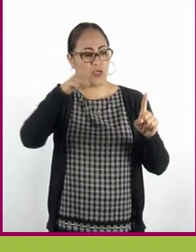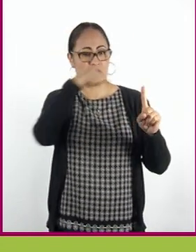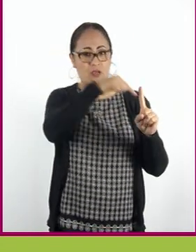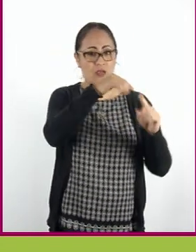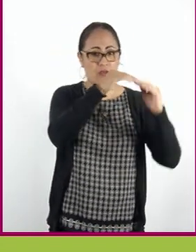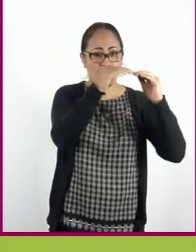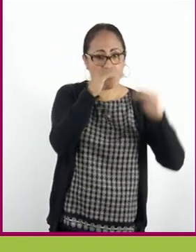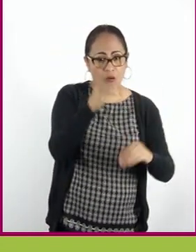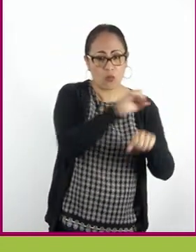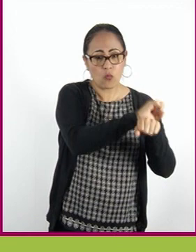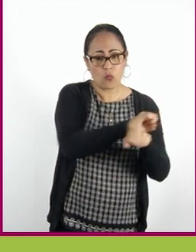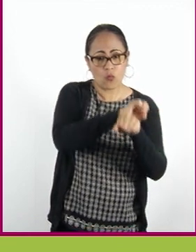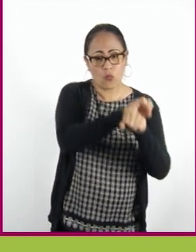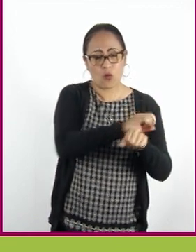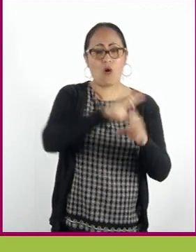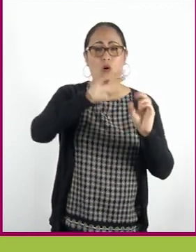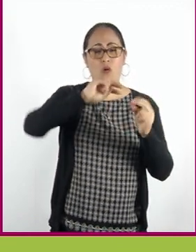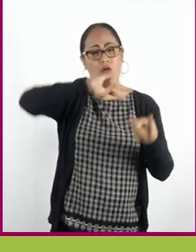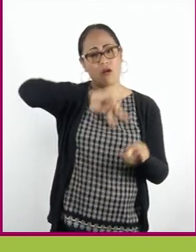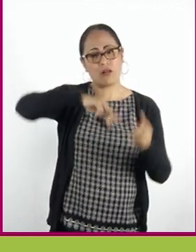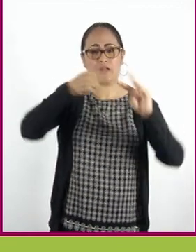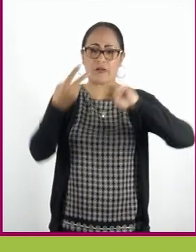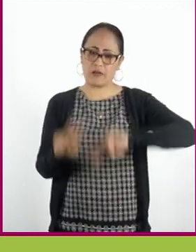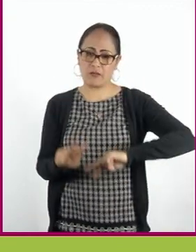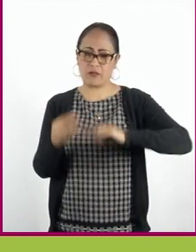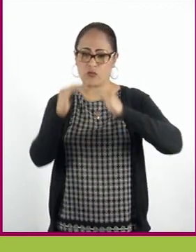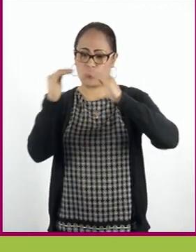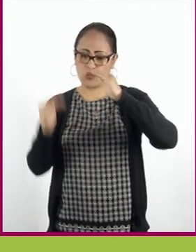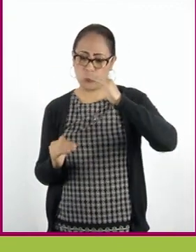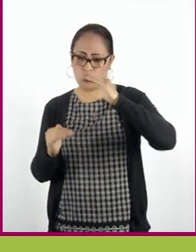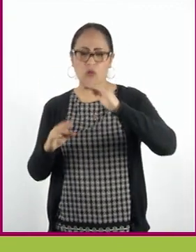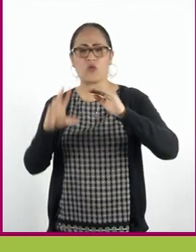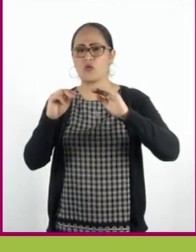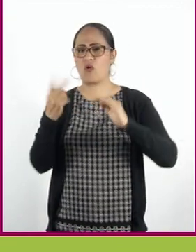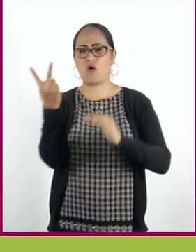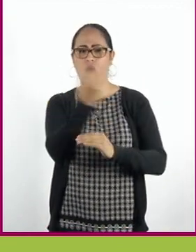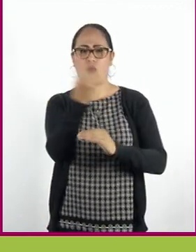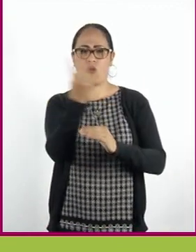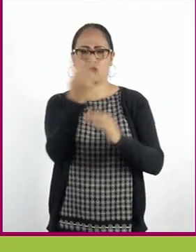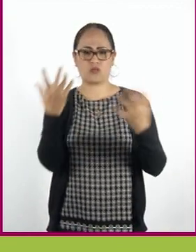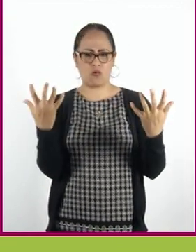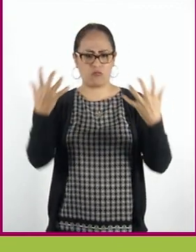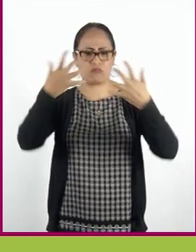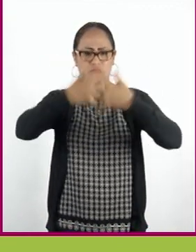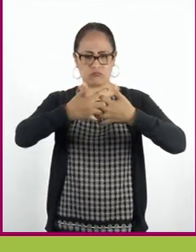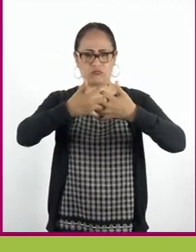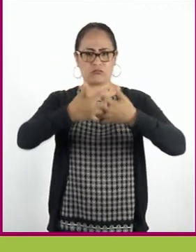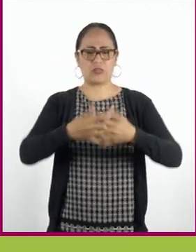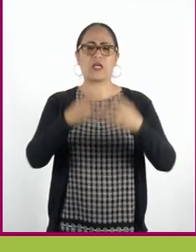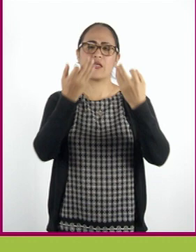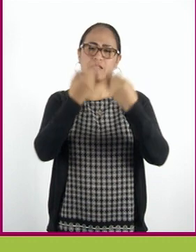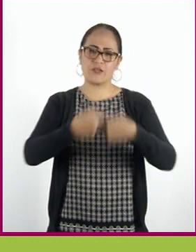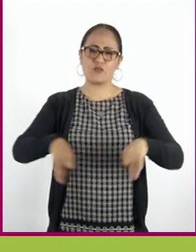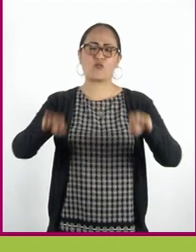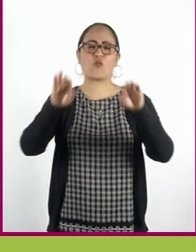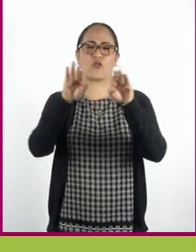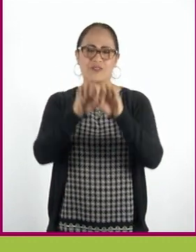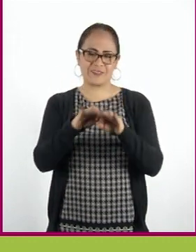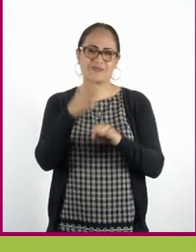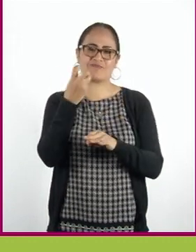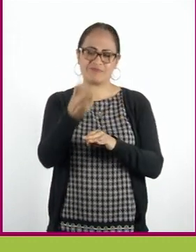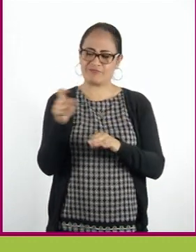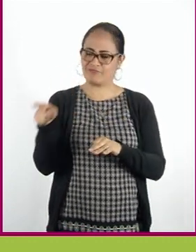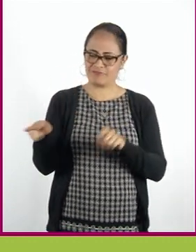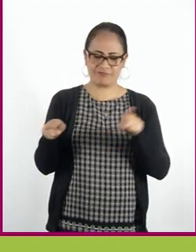le pertenece al hombre. Ambos sexos son complementarios y, por lo tanto, las diferencias